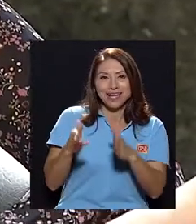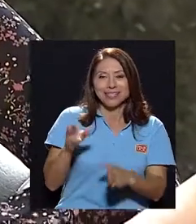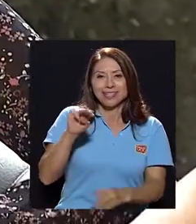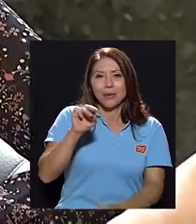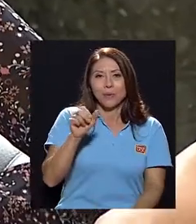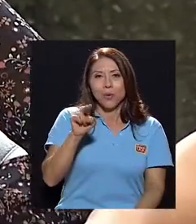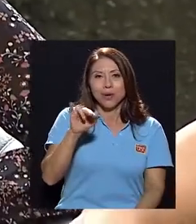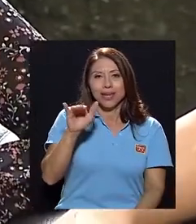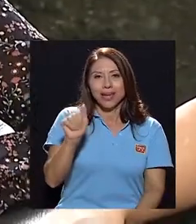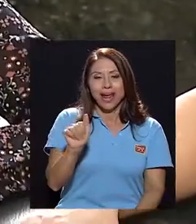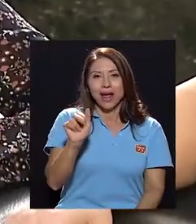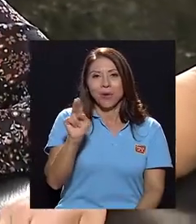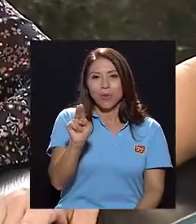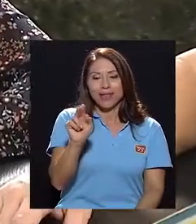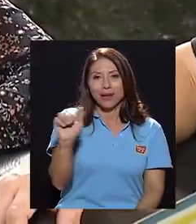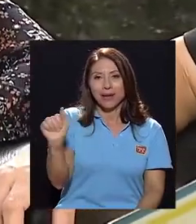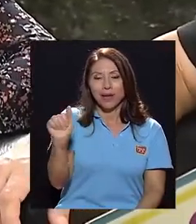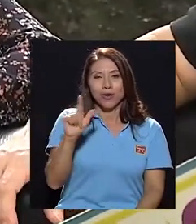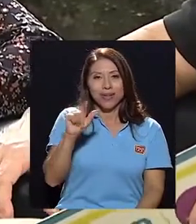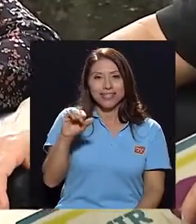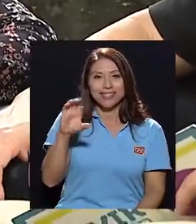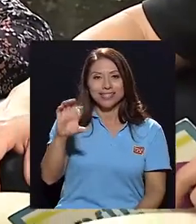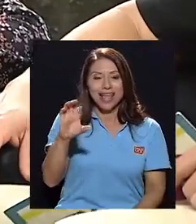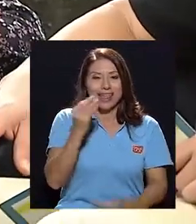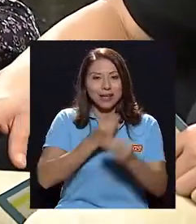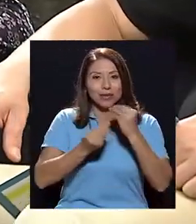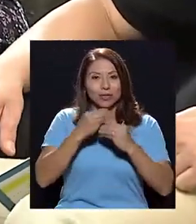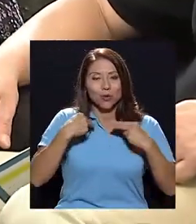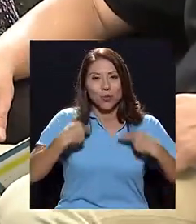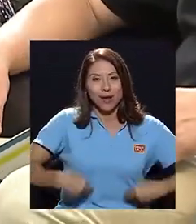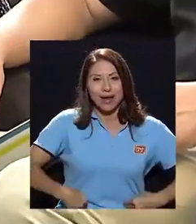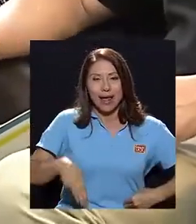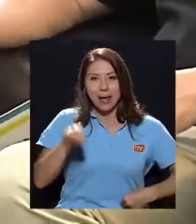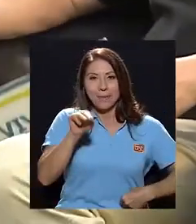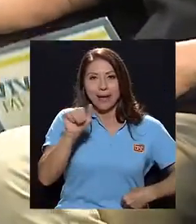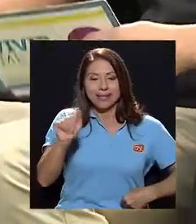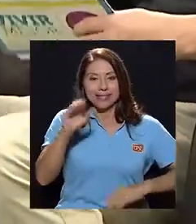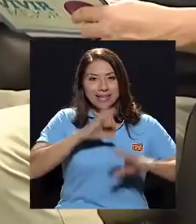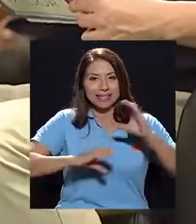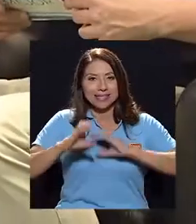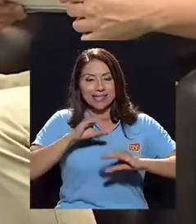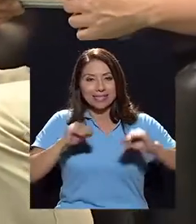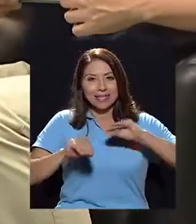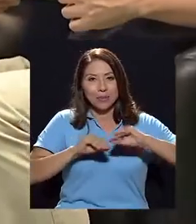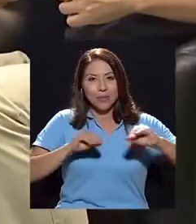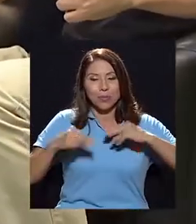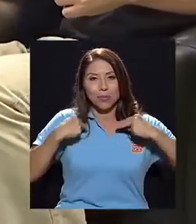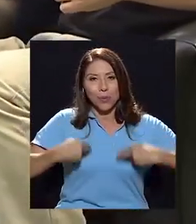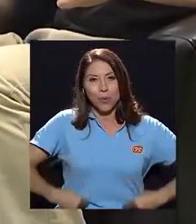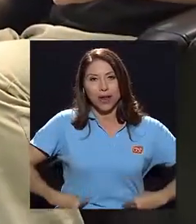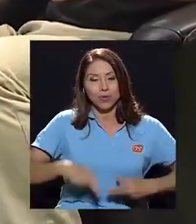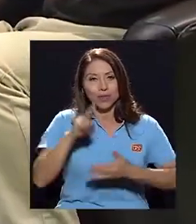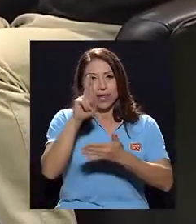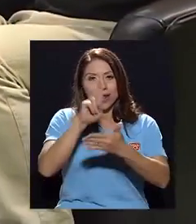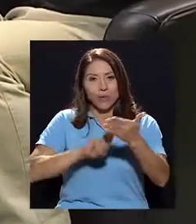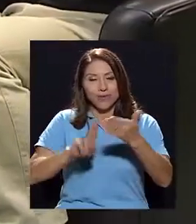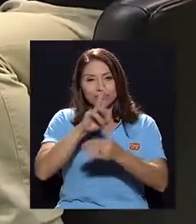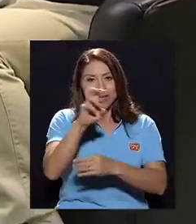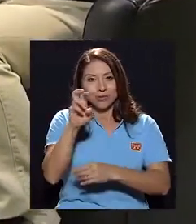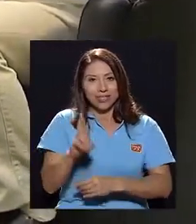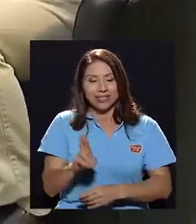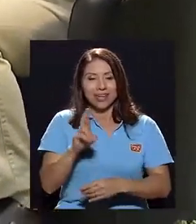especialista Mónica Umaña Alvarado, licenciada en nutrición humana y máster en ciencias del movimiento humano de la Universidad de Costa